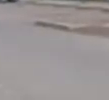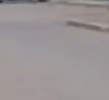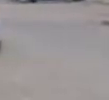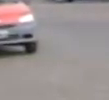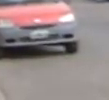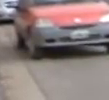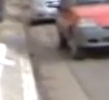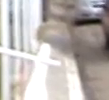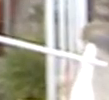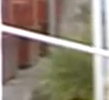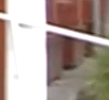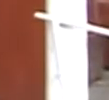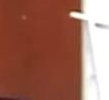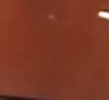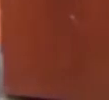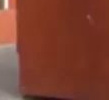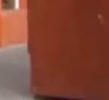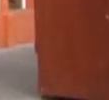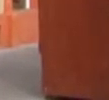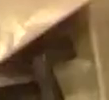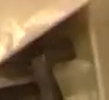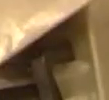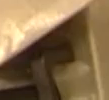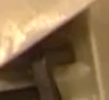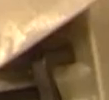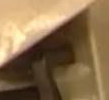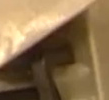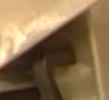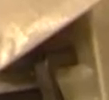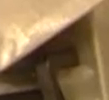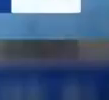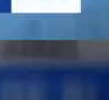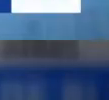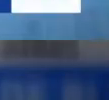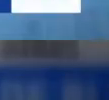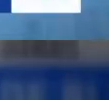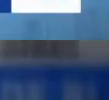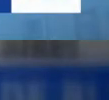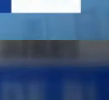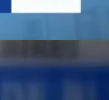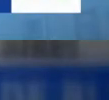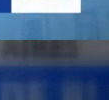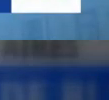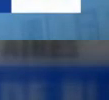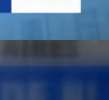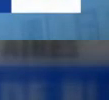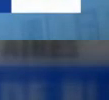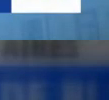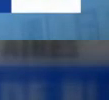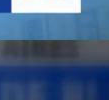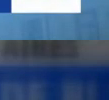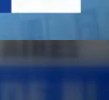restaurantes hasta la medianoche y con estrictos protocolos de distanciamiento entre comensales. También entender que no es una